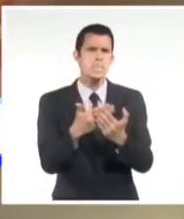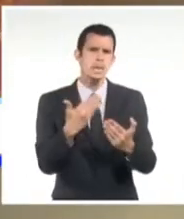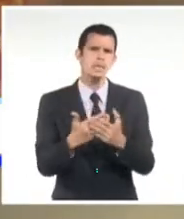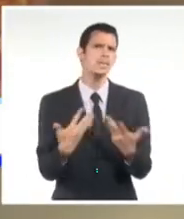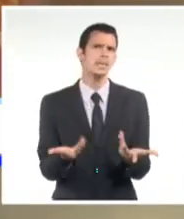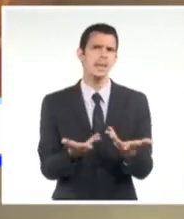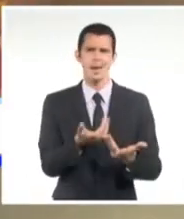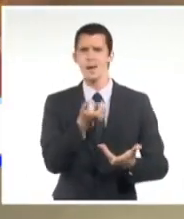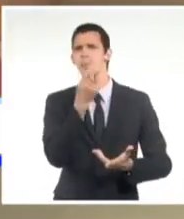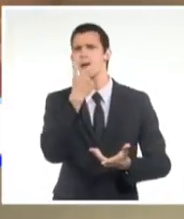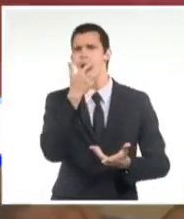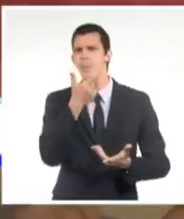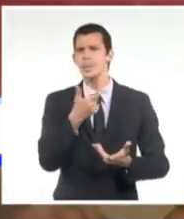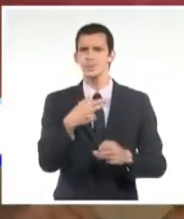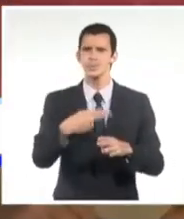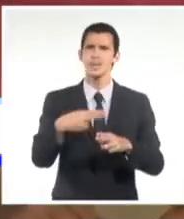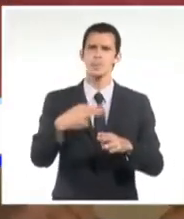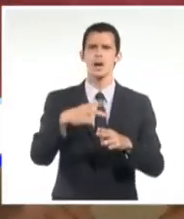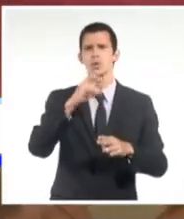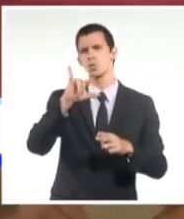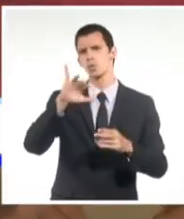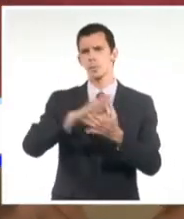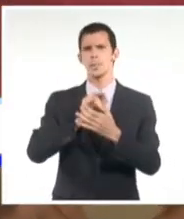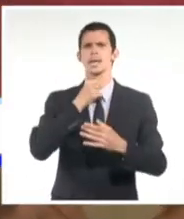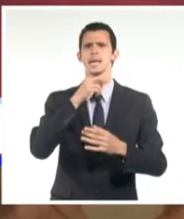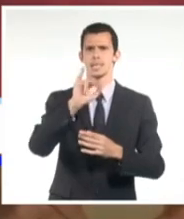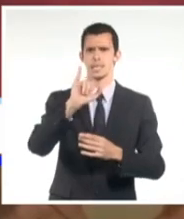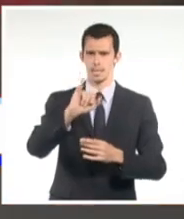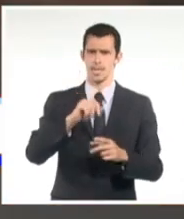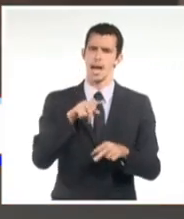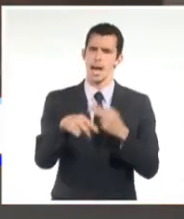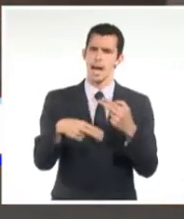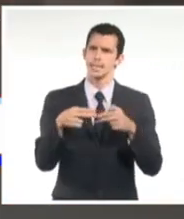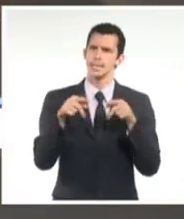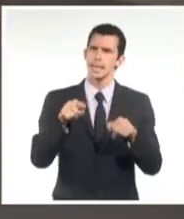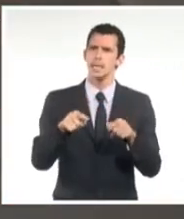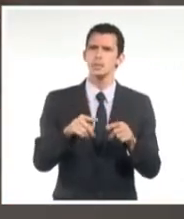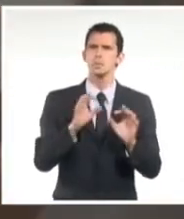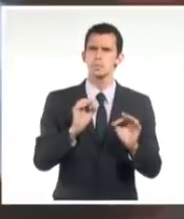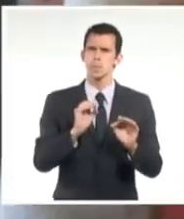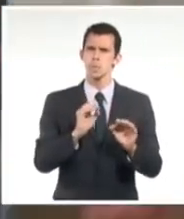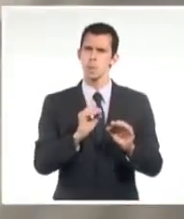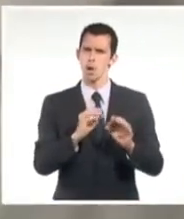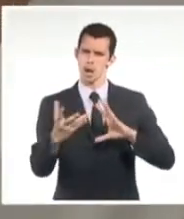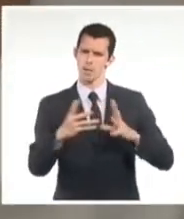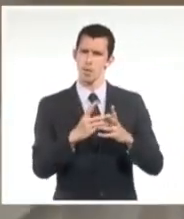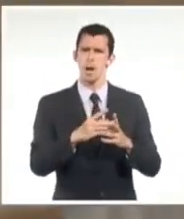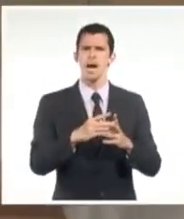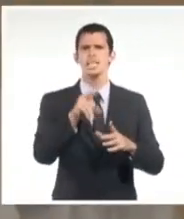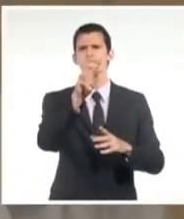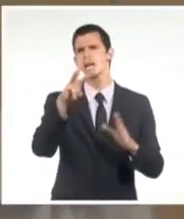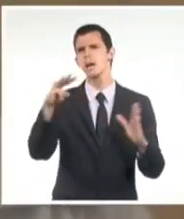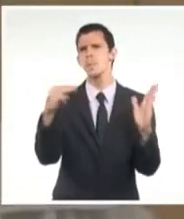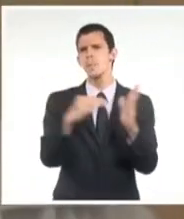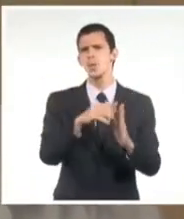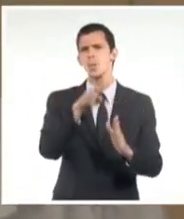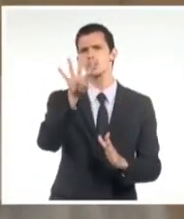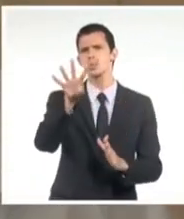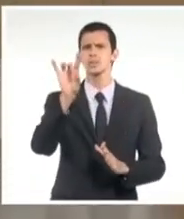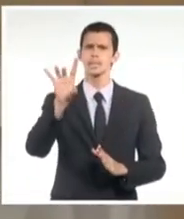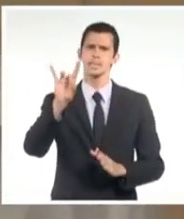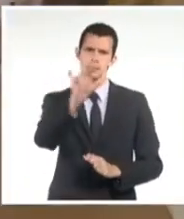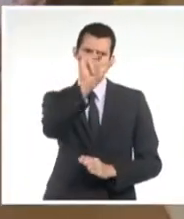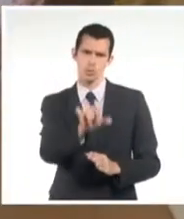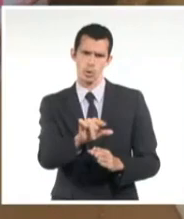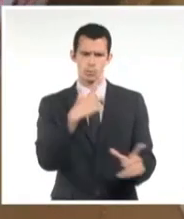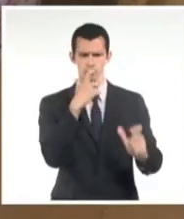intervención sanitaria del Curmeric. En esta provincia se usó el producto en 3.415 sujetos y el 96%